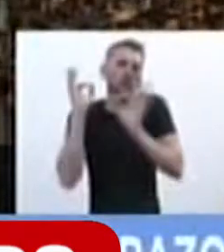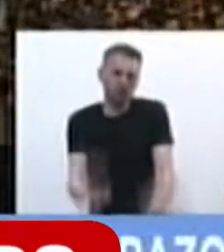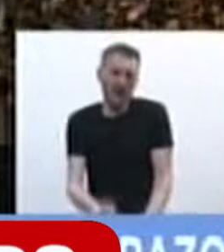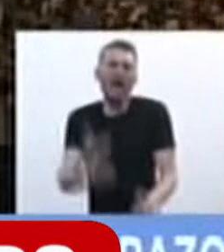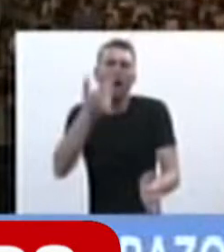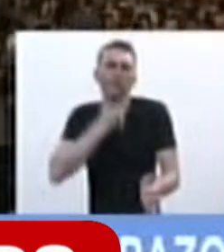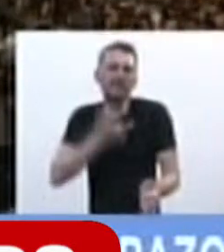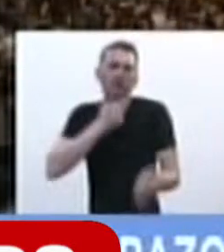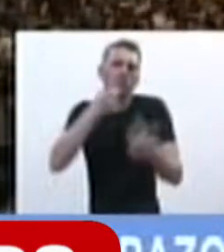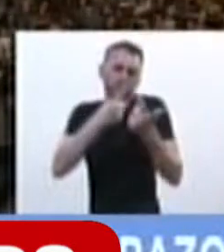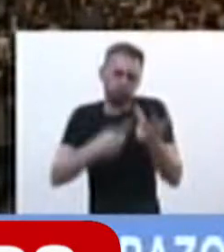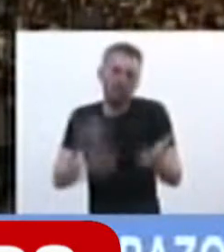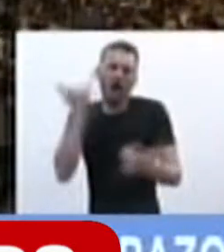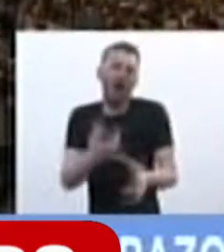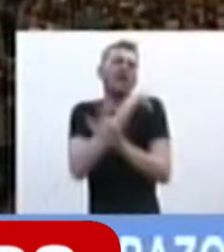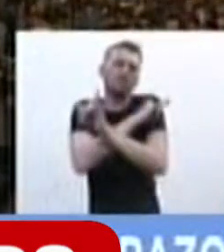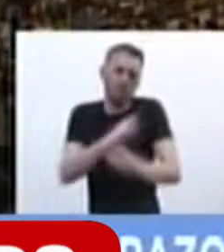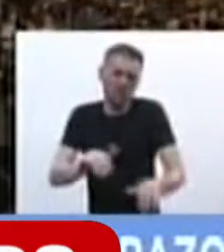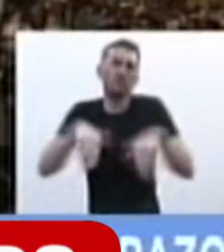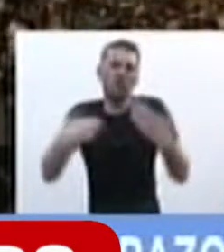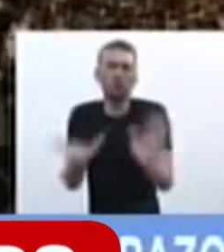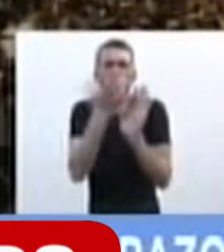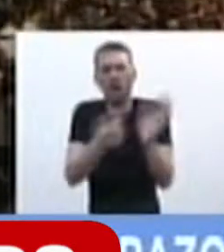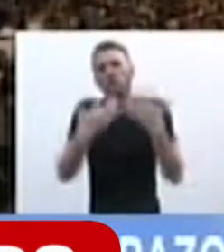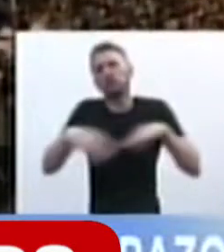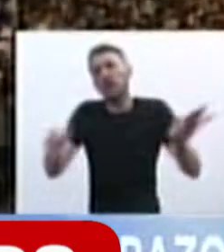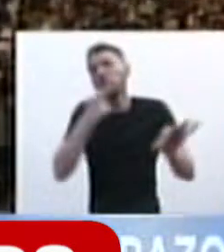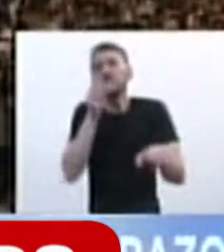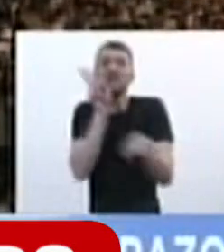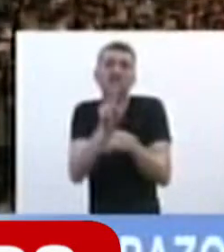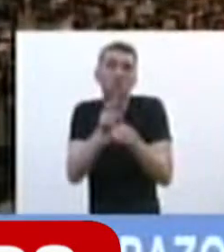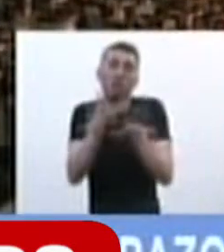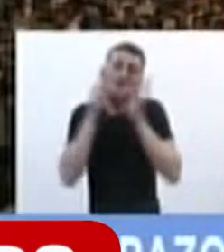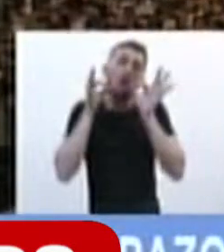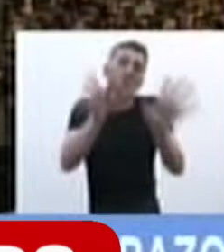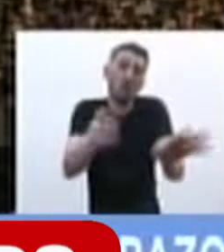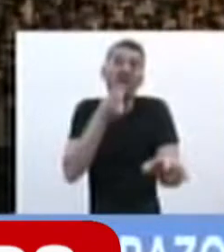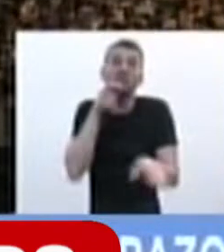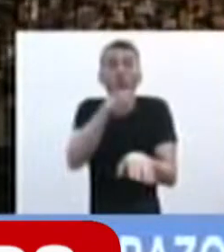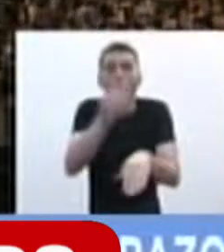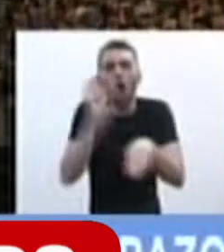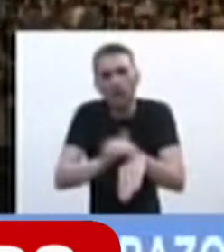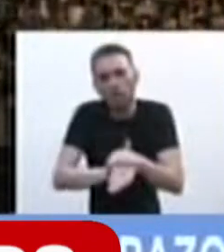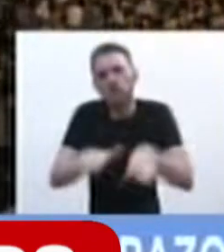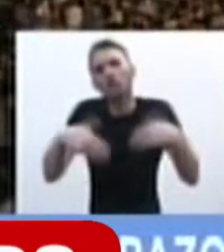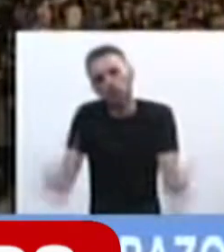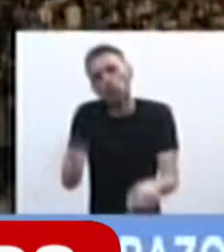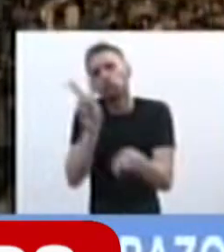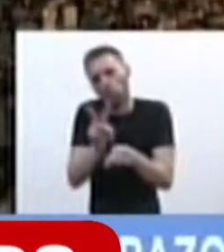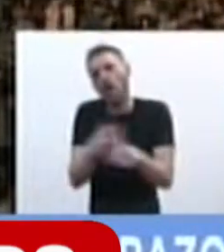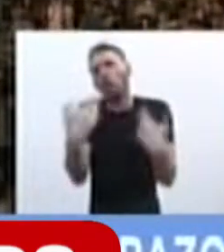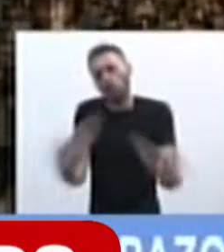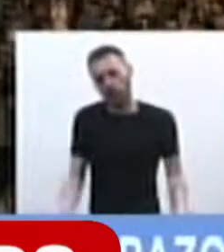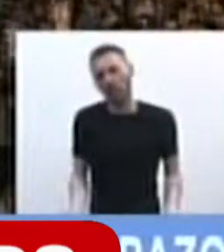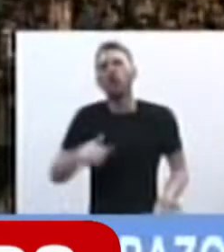métodos anticonceptivos y la información como para cuidarse si así lo desean, si fueran responsables. Y todos